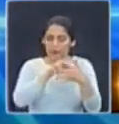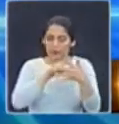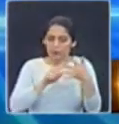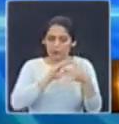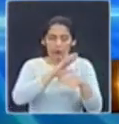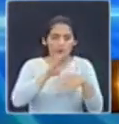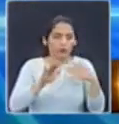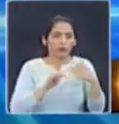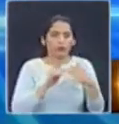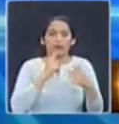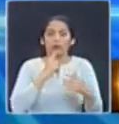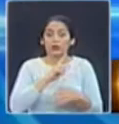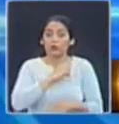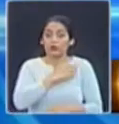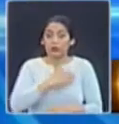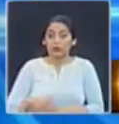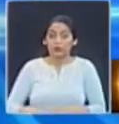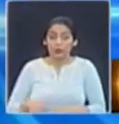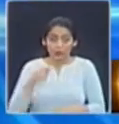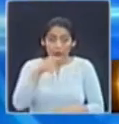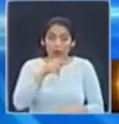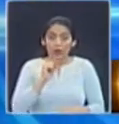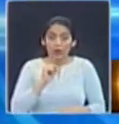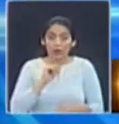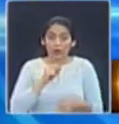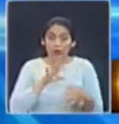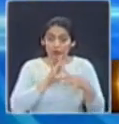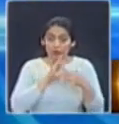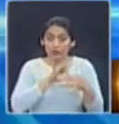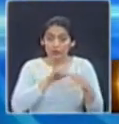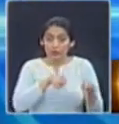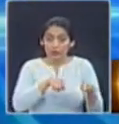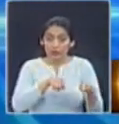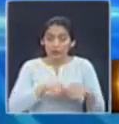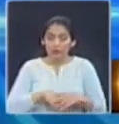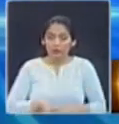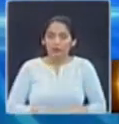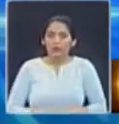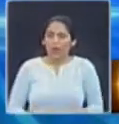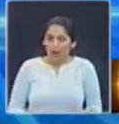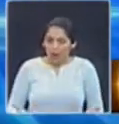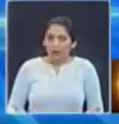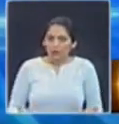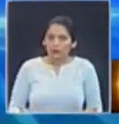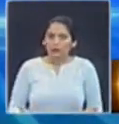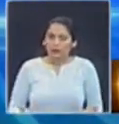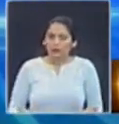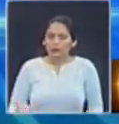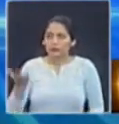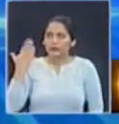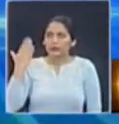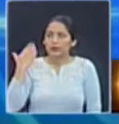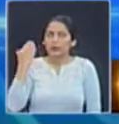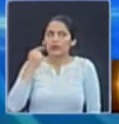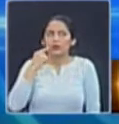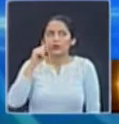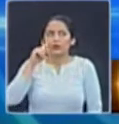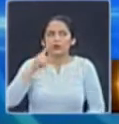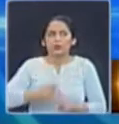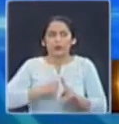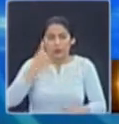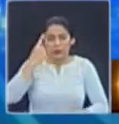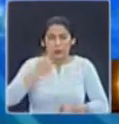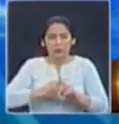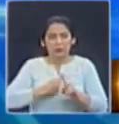relación directa del vicepresidente o qué? Evidente, pues sí. En el último dictamen que salió hace un mes y